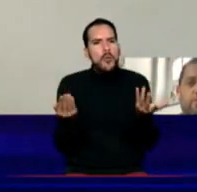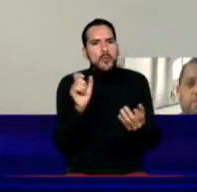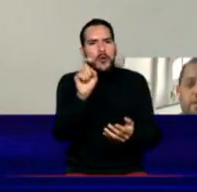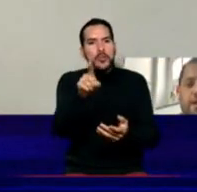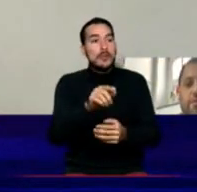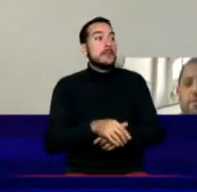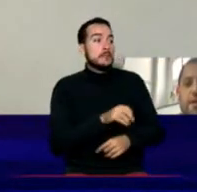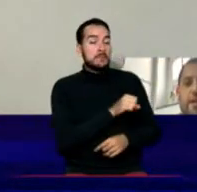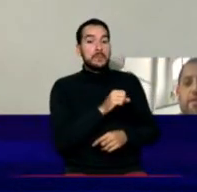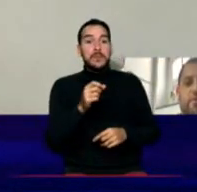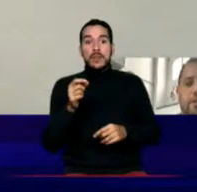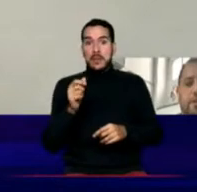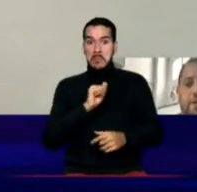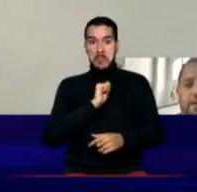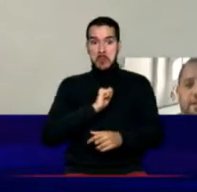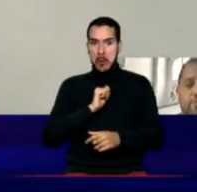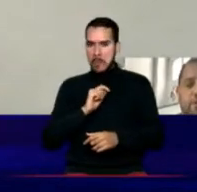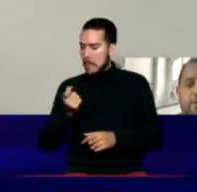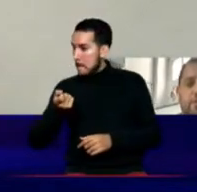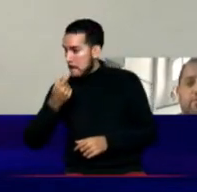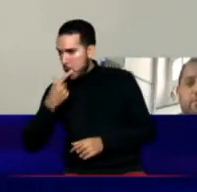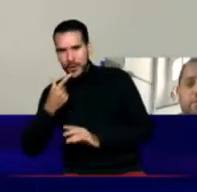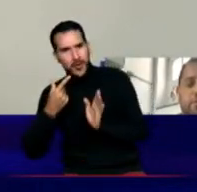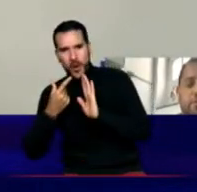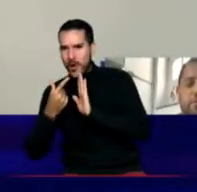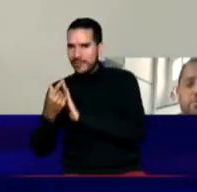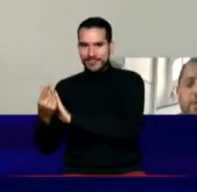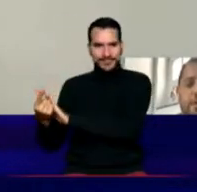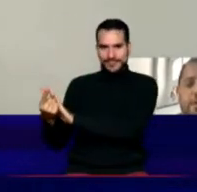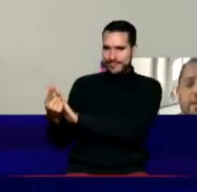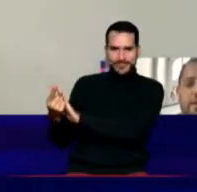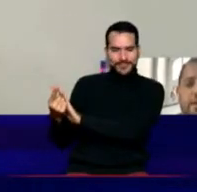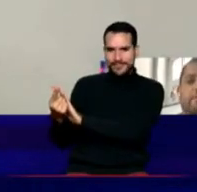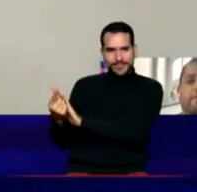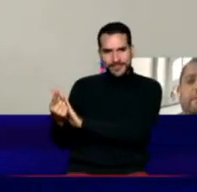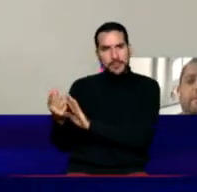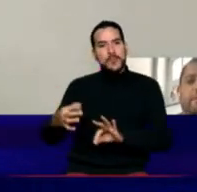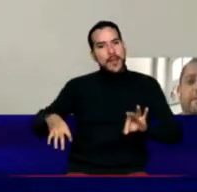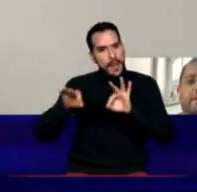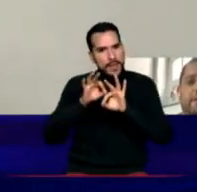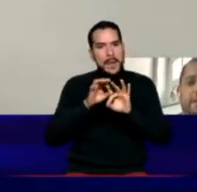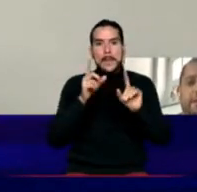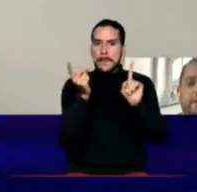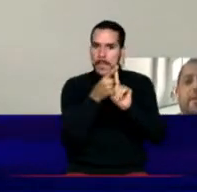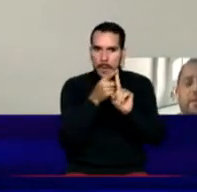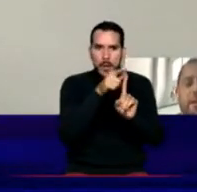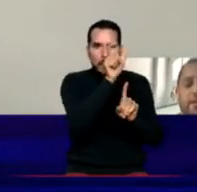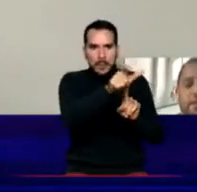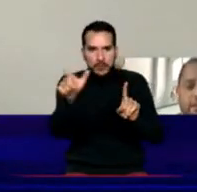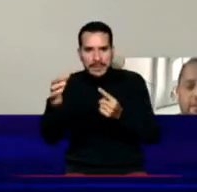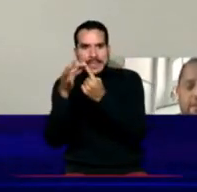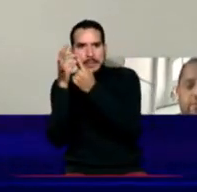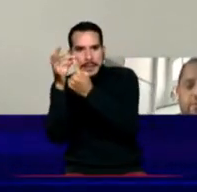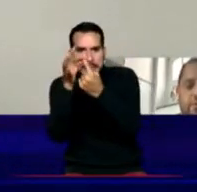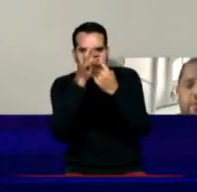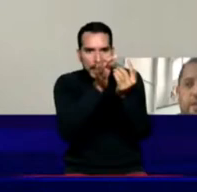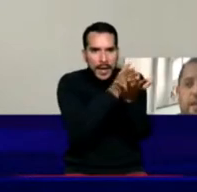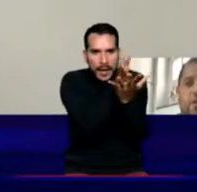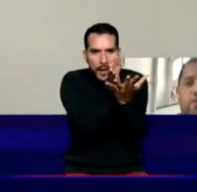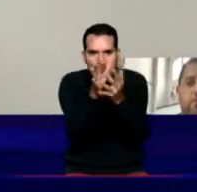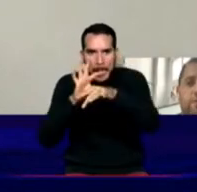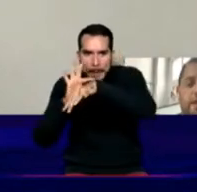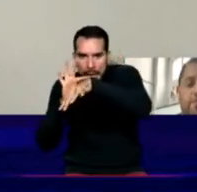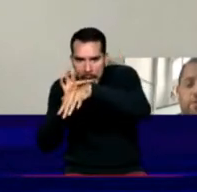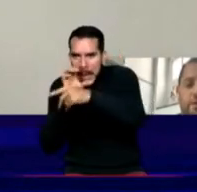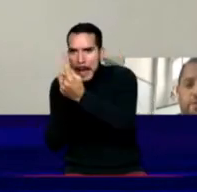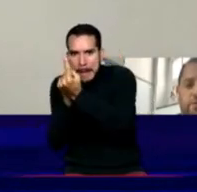no automedicarnos, sino identificar que es un problema, es una condición médica y que hay especialistas en tratar esta situación. Lo